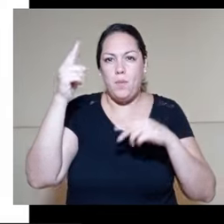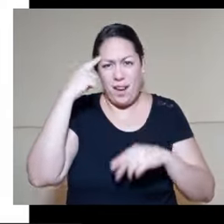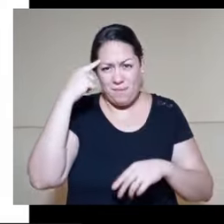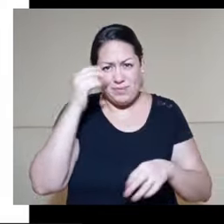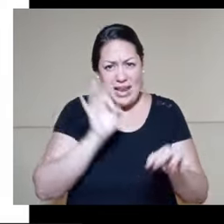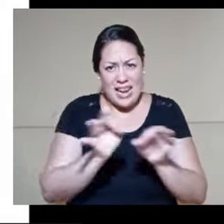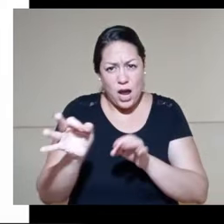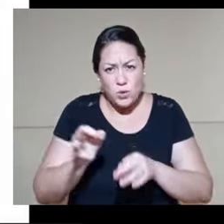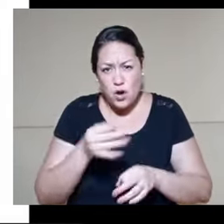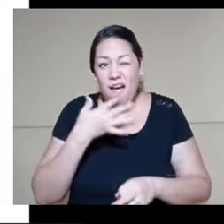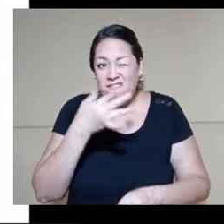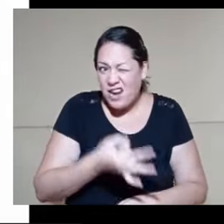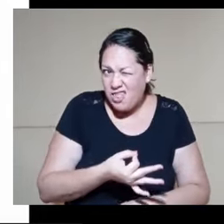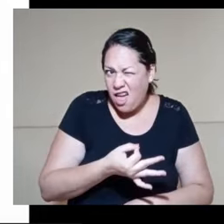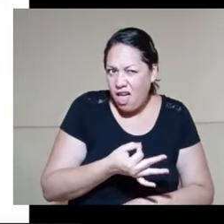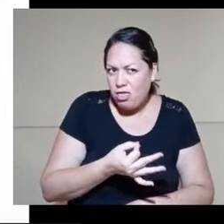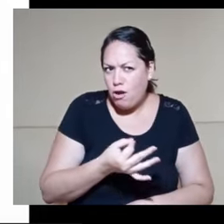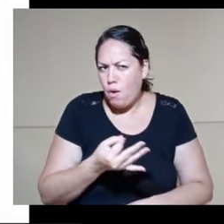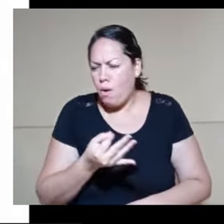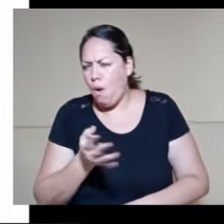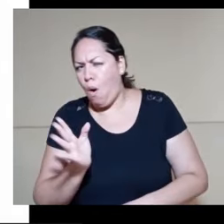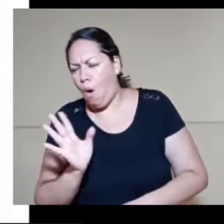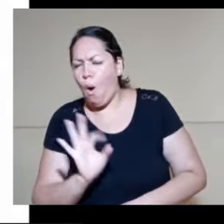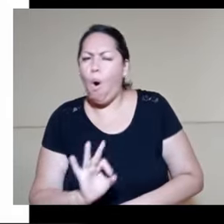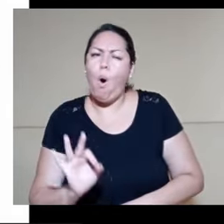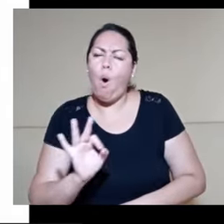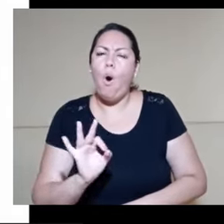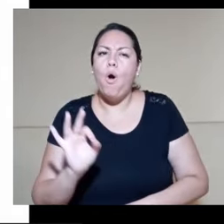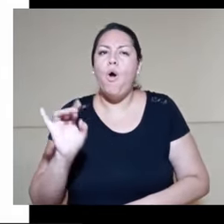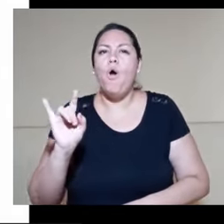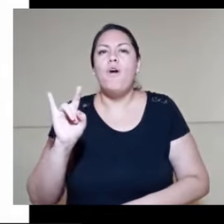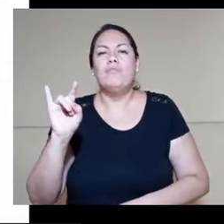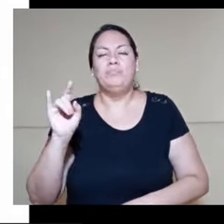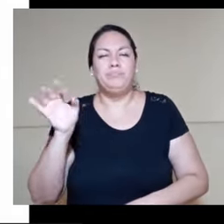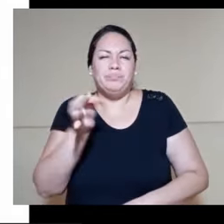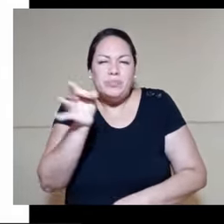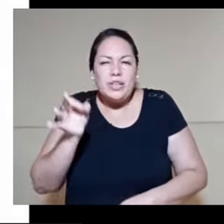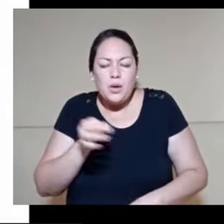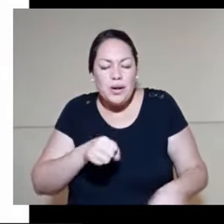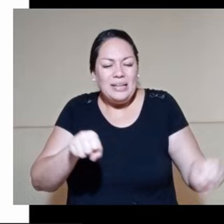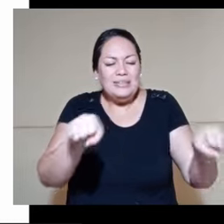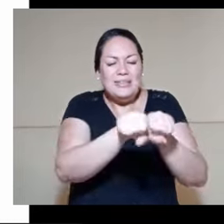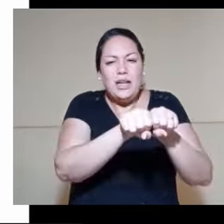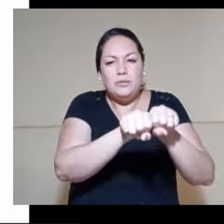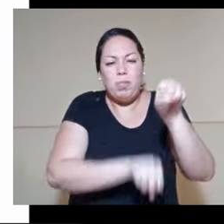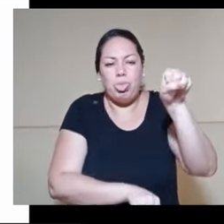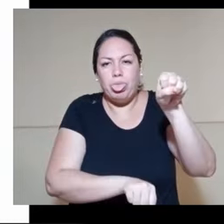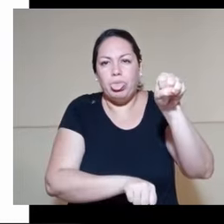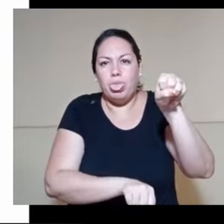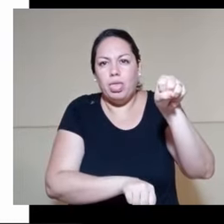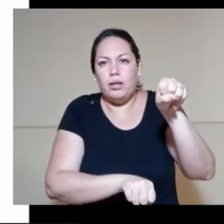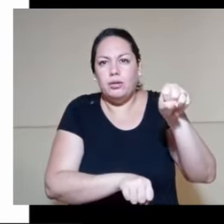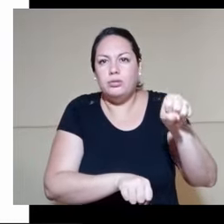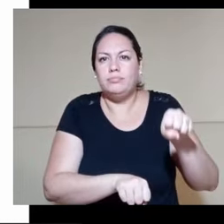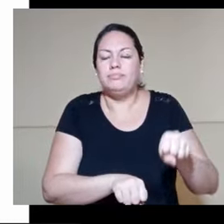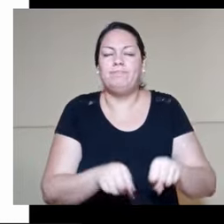tomas mucho alcohol se te mueren las neuronas. ¿Eso es verdad o es que las neuronas no hacen